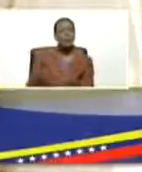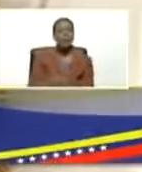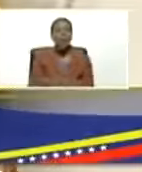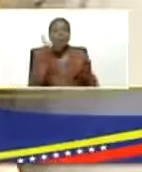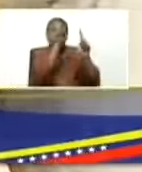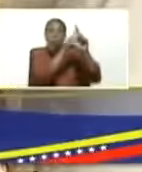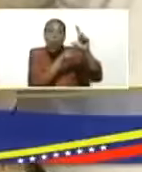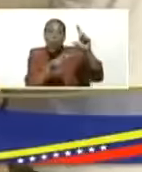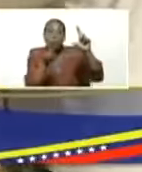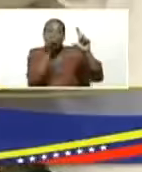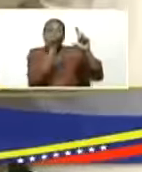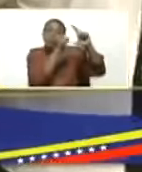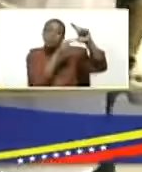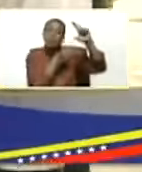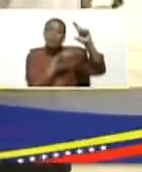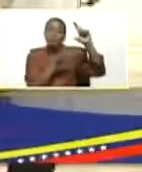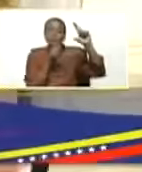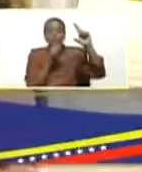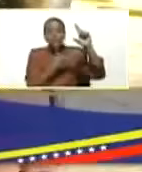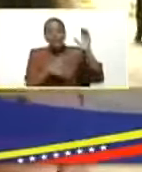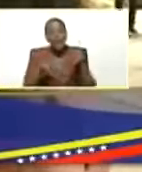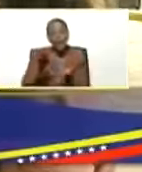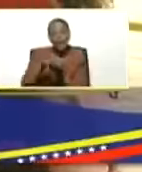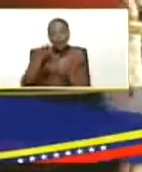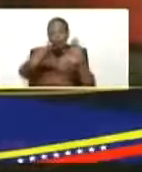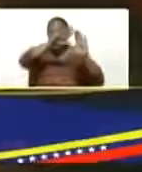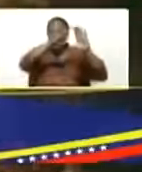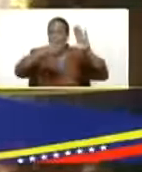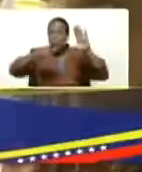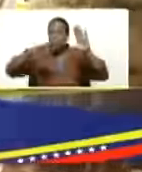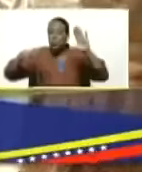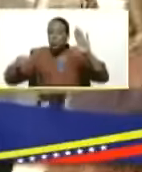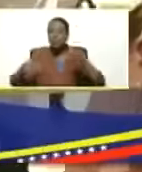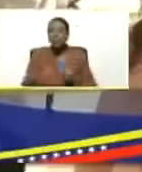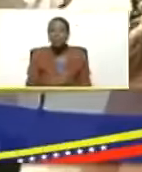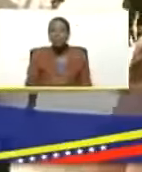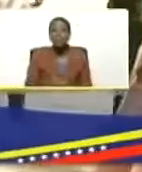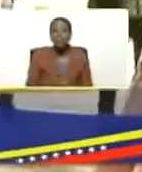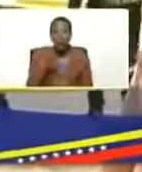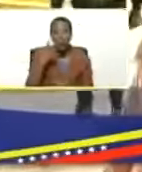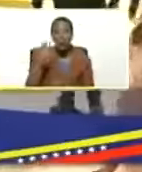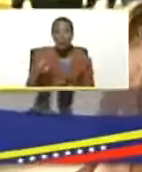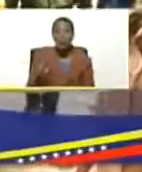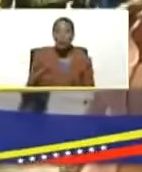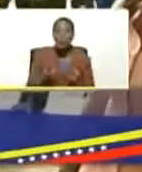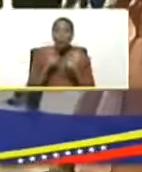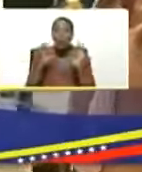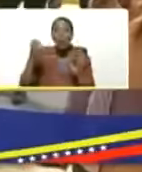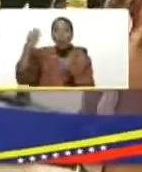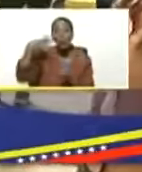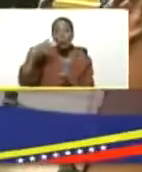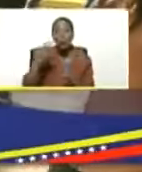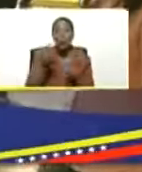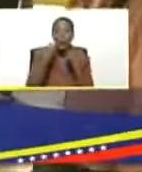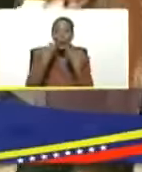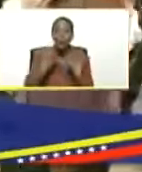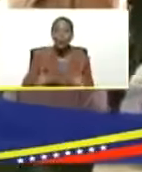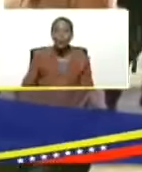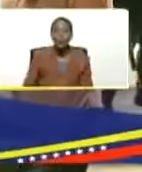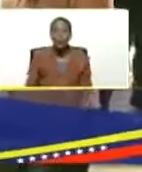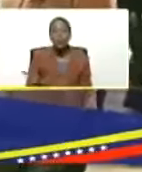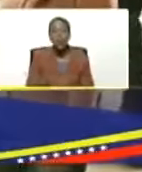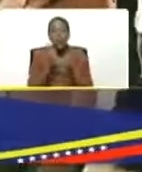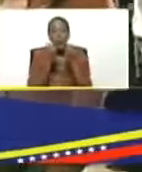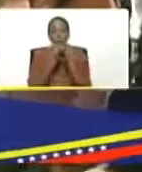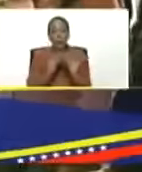Luna de Margarita es como tu sol, como tu luz, como tu